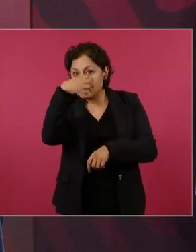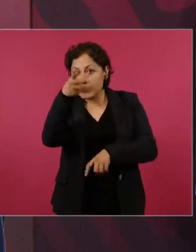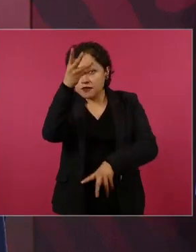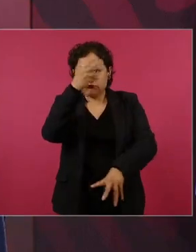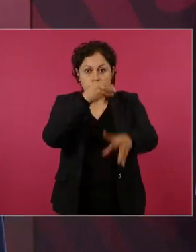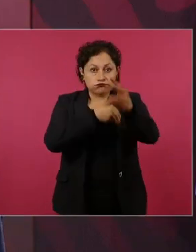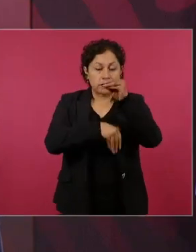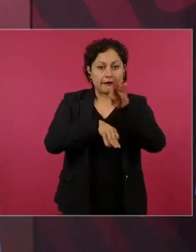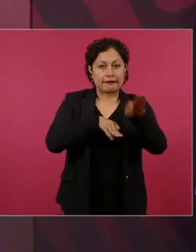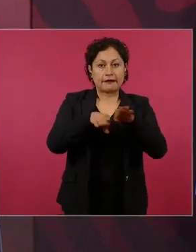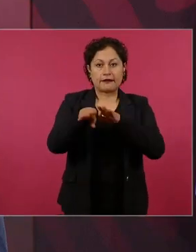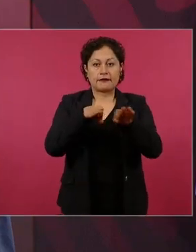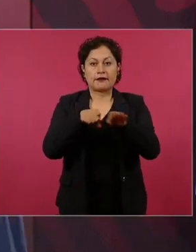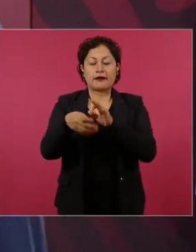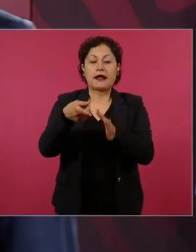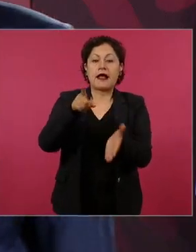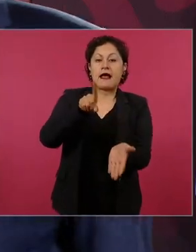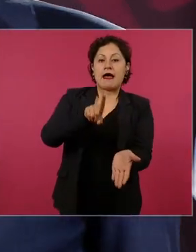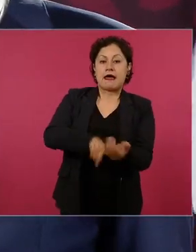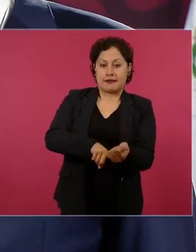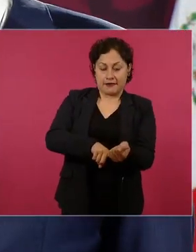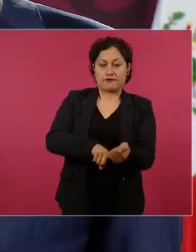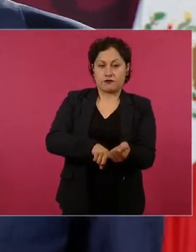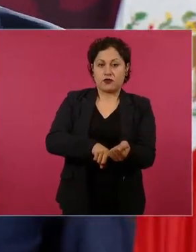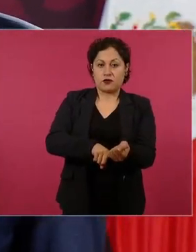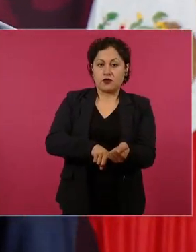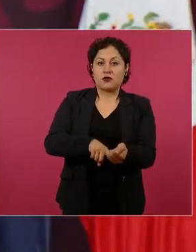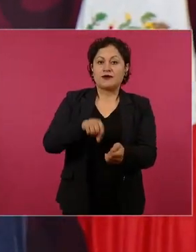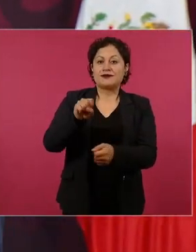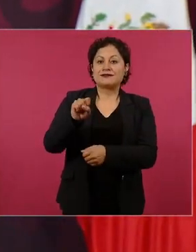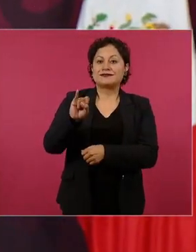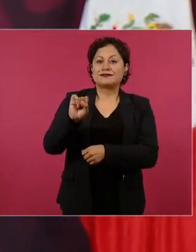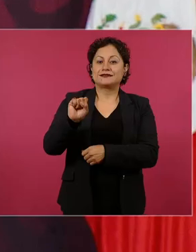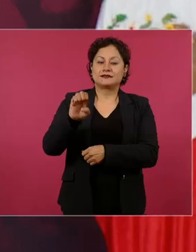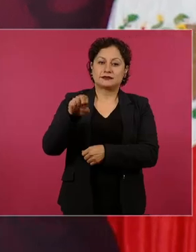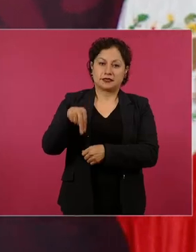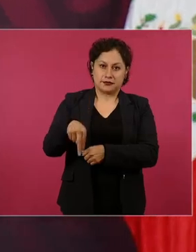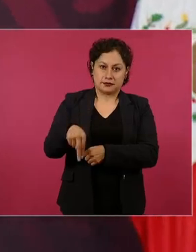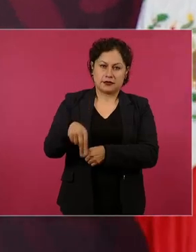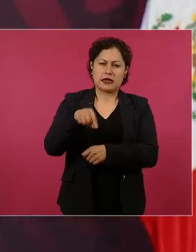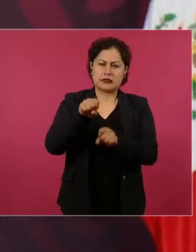en el sistema de espionaje, que se creó cuando Salinas.